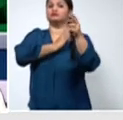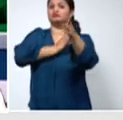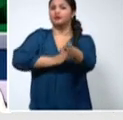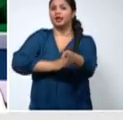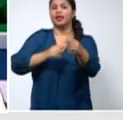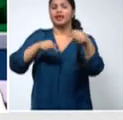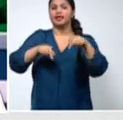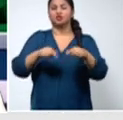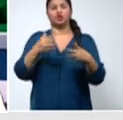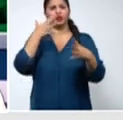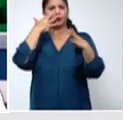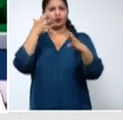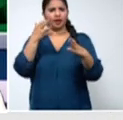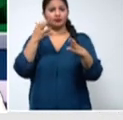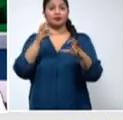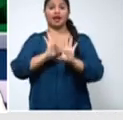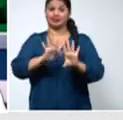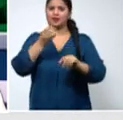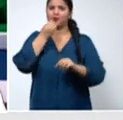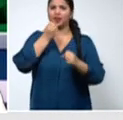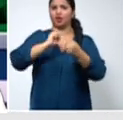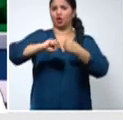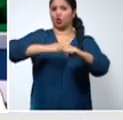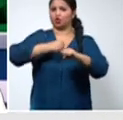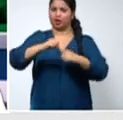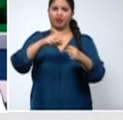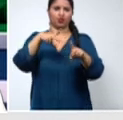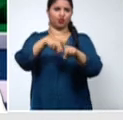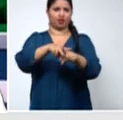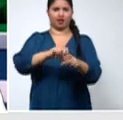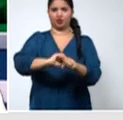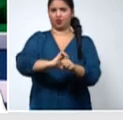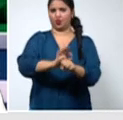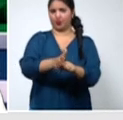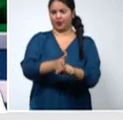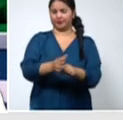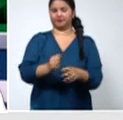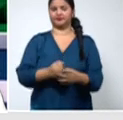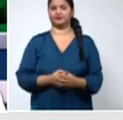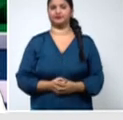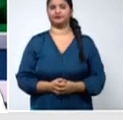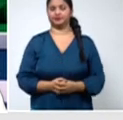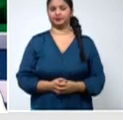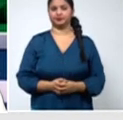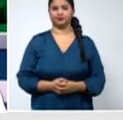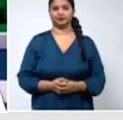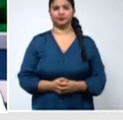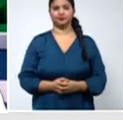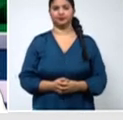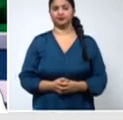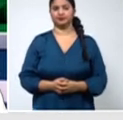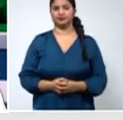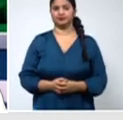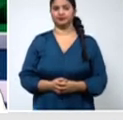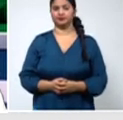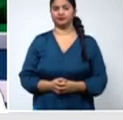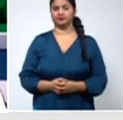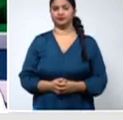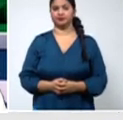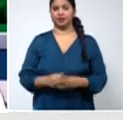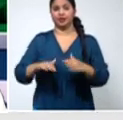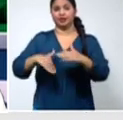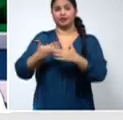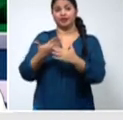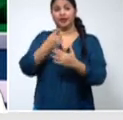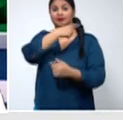el control de esta enfermedad, ya que lamentablemente seguimos viendo escenas en las cuales